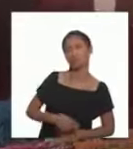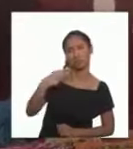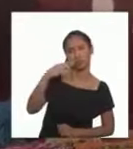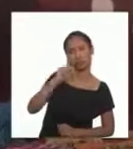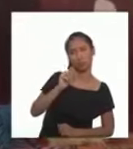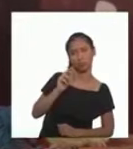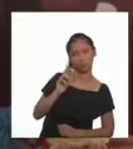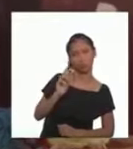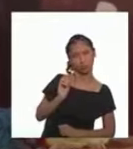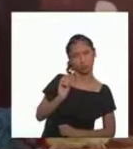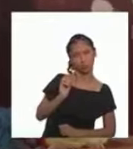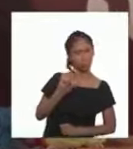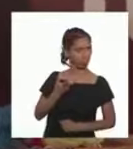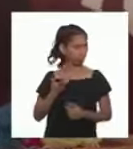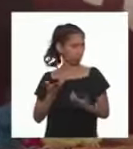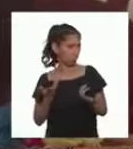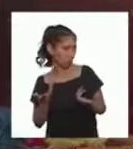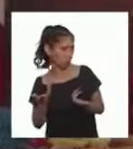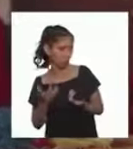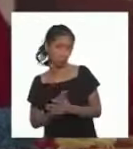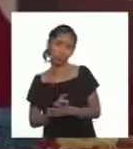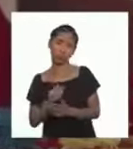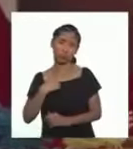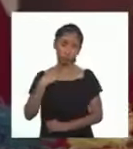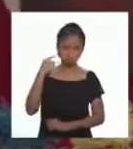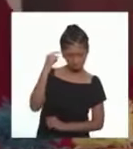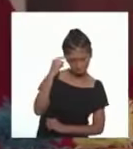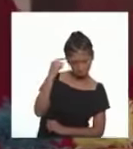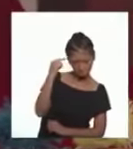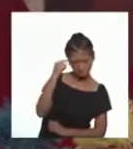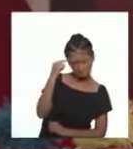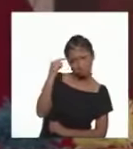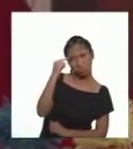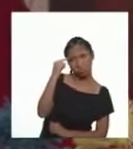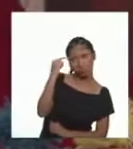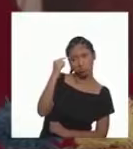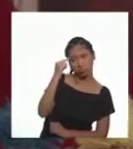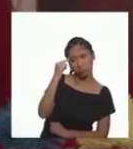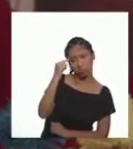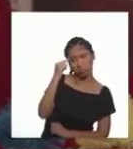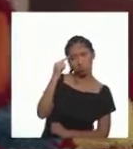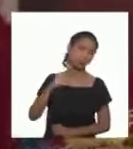Héctor, es que estoy pensando.